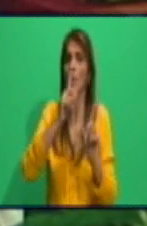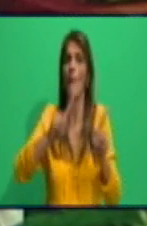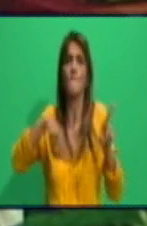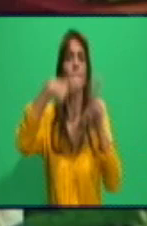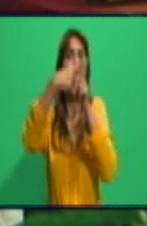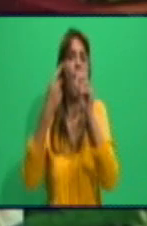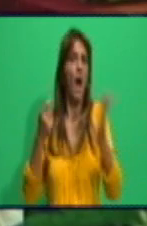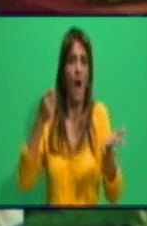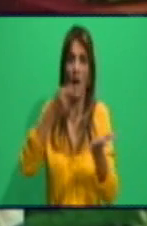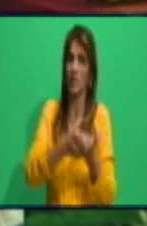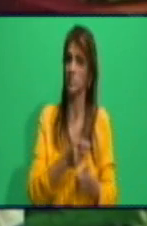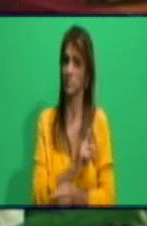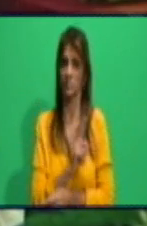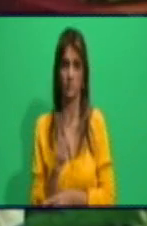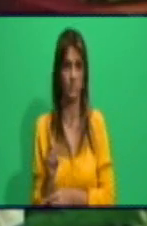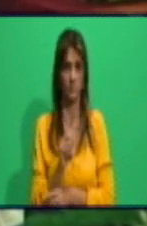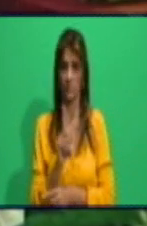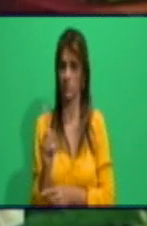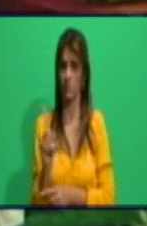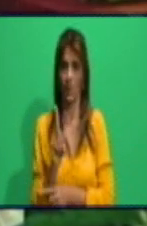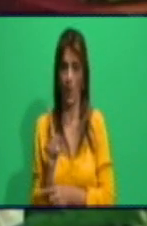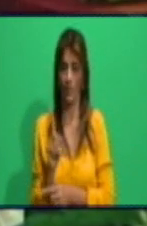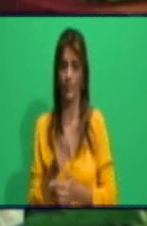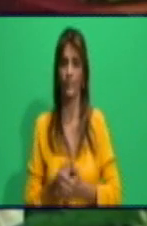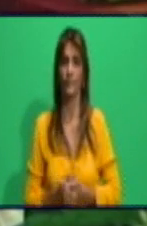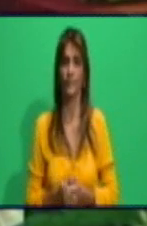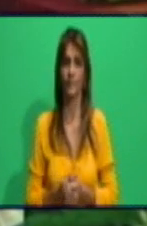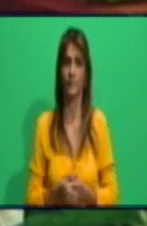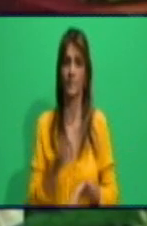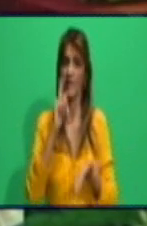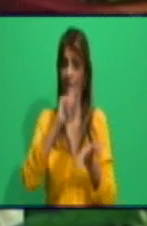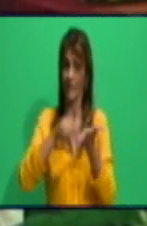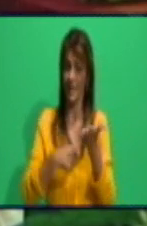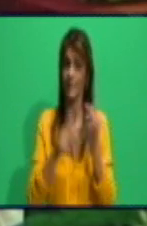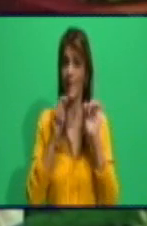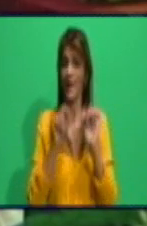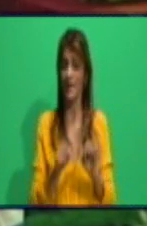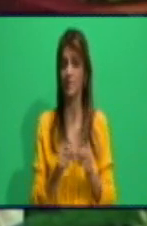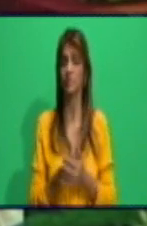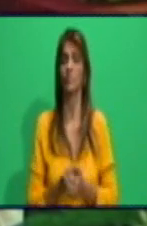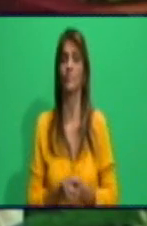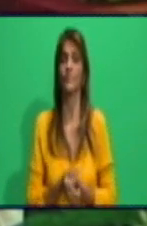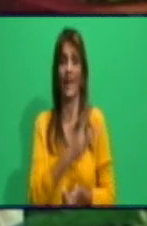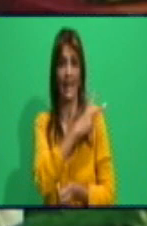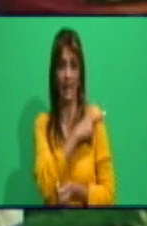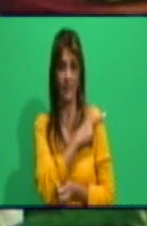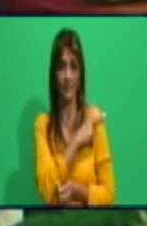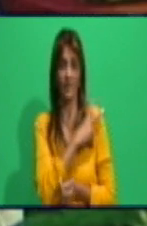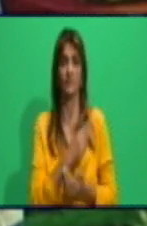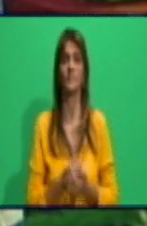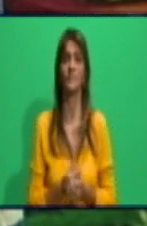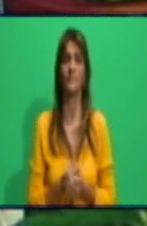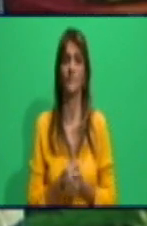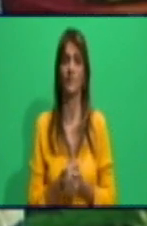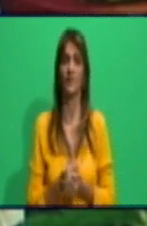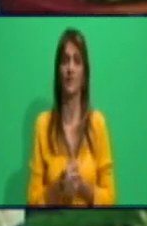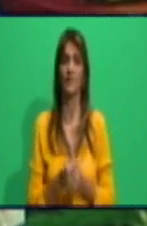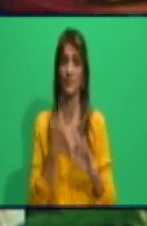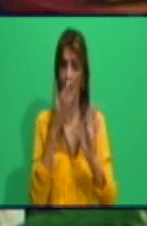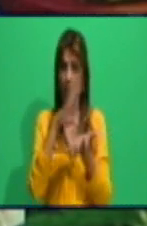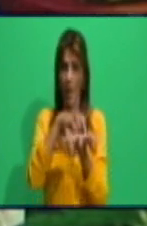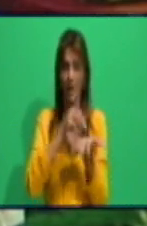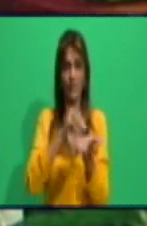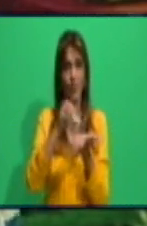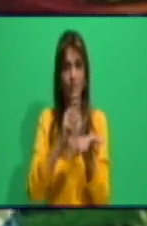pasarán a la vía de apremio firma esta nota jordan frómeta rondón jefe de la oficina de multa en la